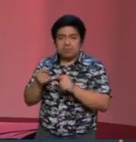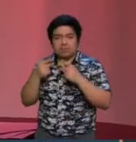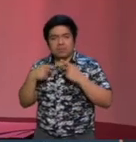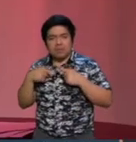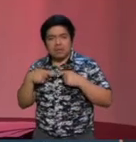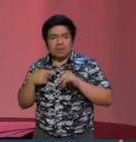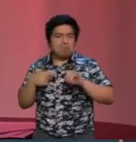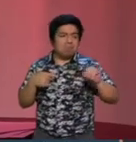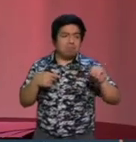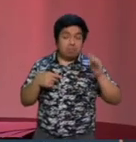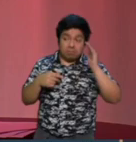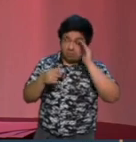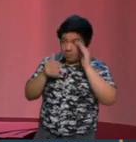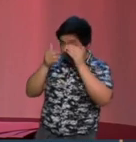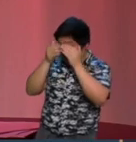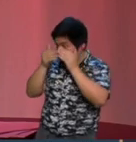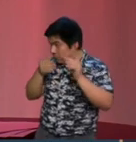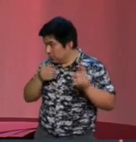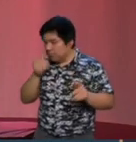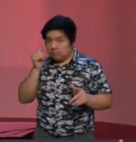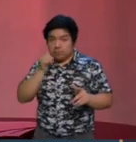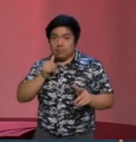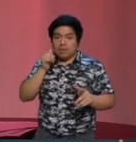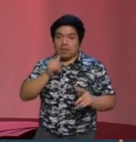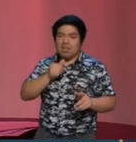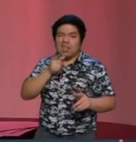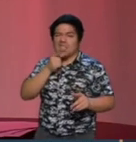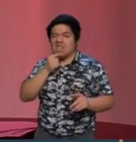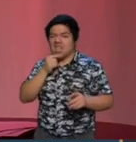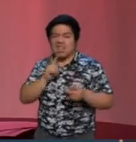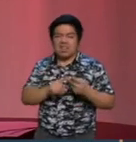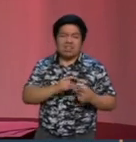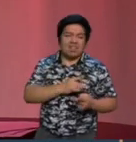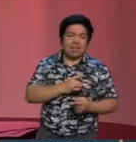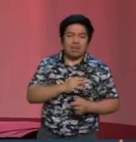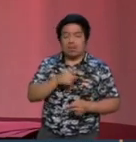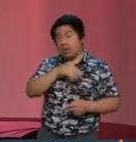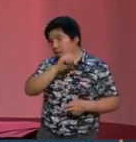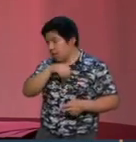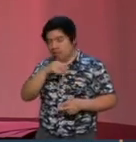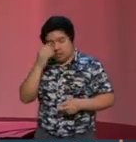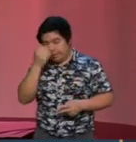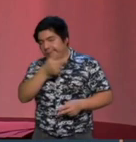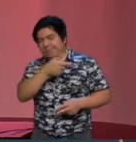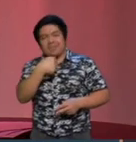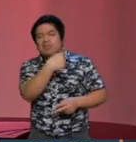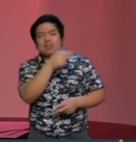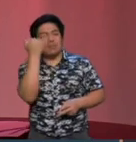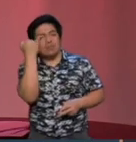la ultraderecha, pues siempre van a ir policía, miedo. Esa es la